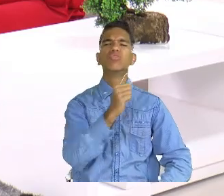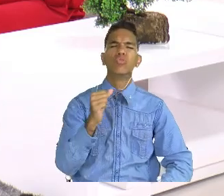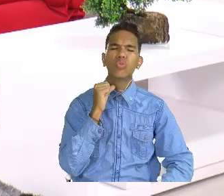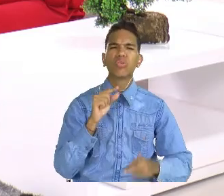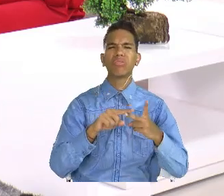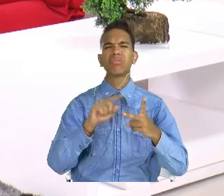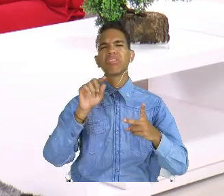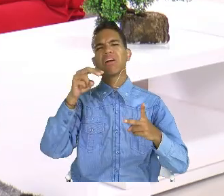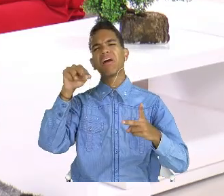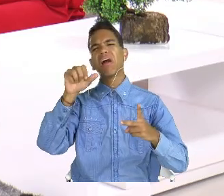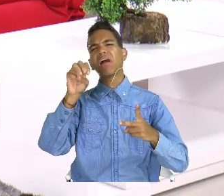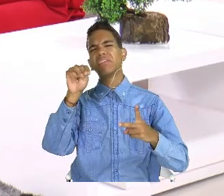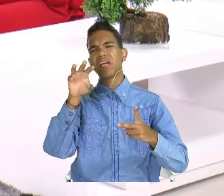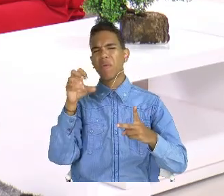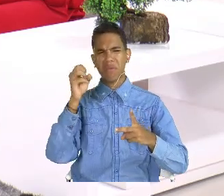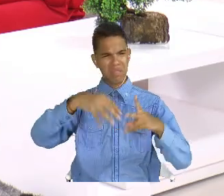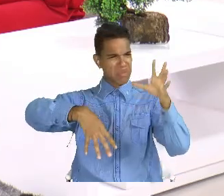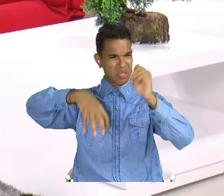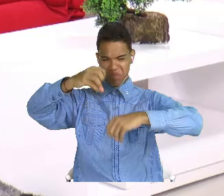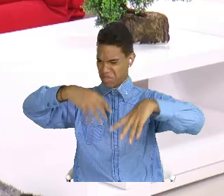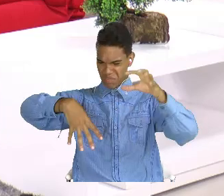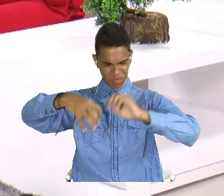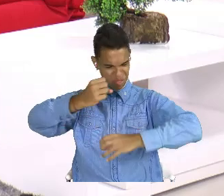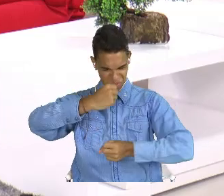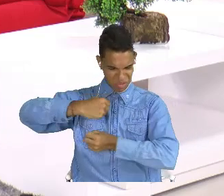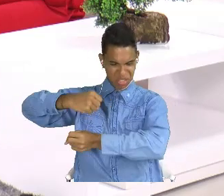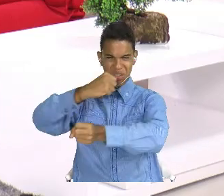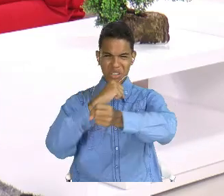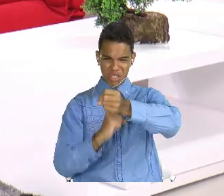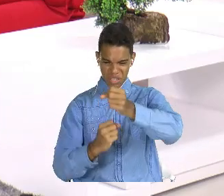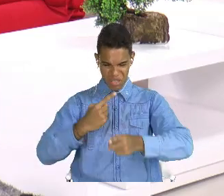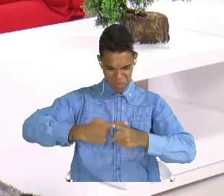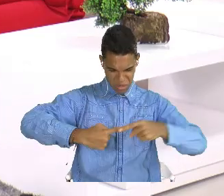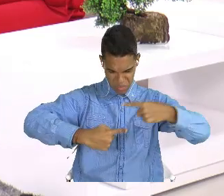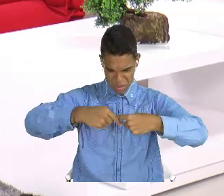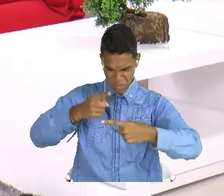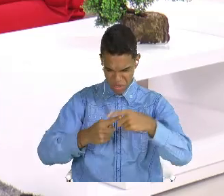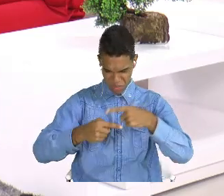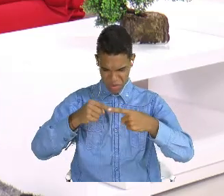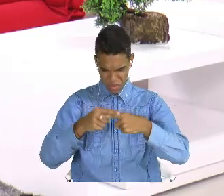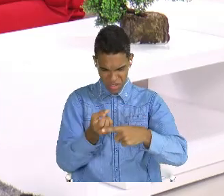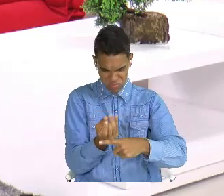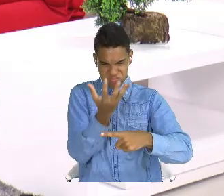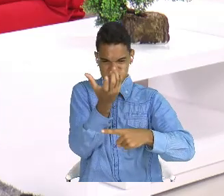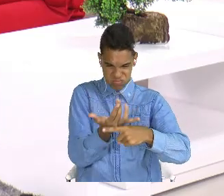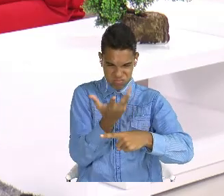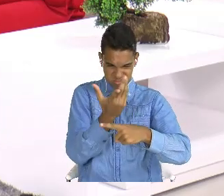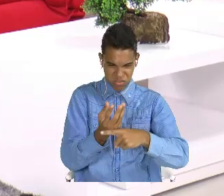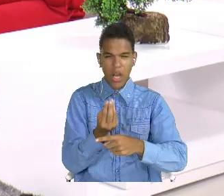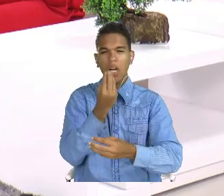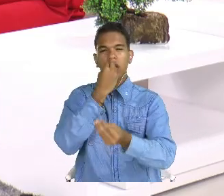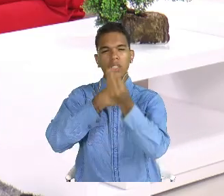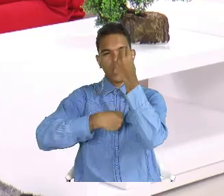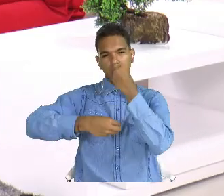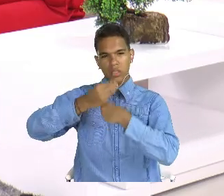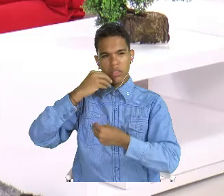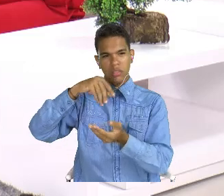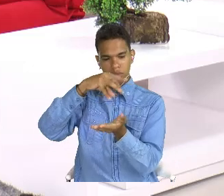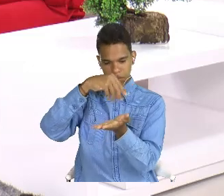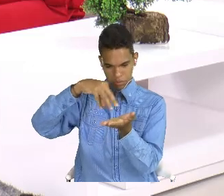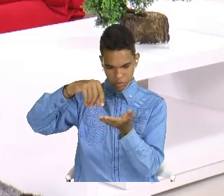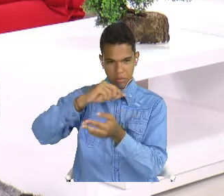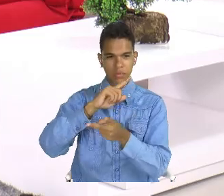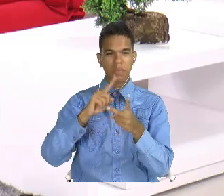cuanta vaina al bastimento, y obviamente eso con la candela se libera y usted está consumiendo. Entonces el plato de sancocho, que es harina, el plato